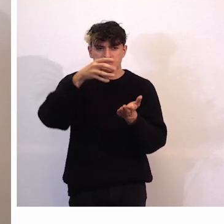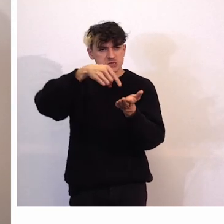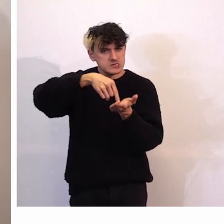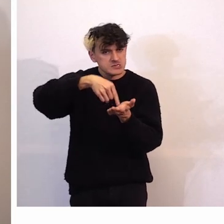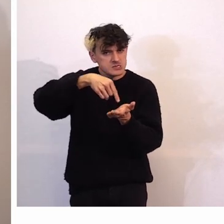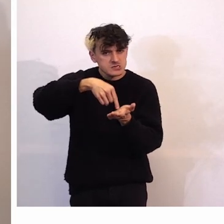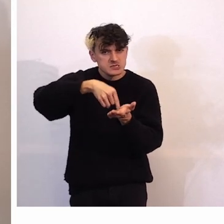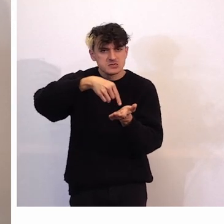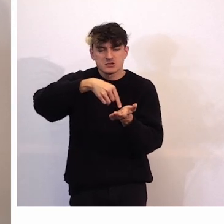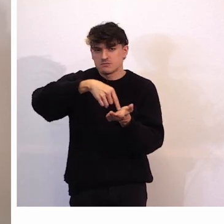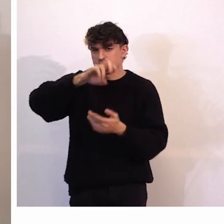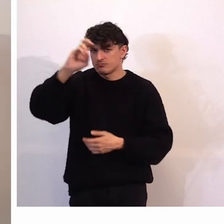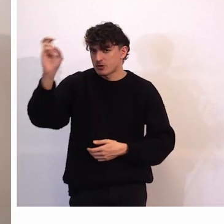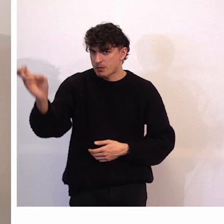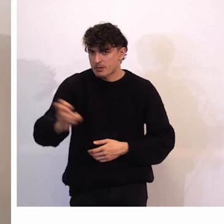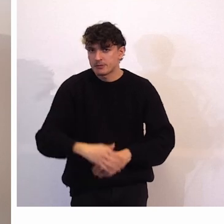reivindicativos.